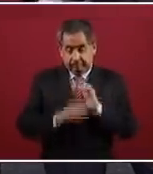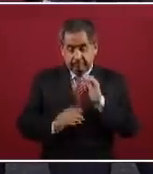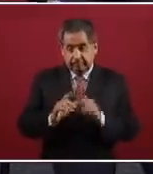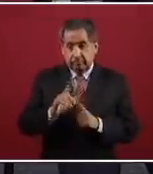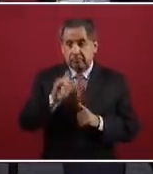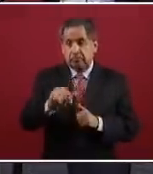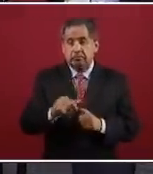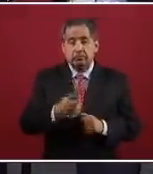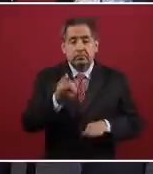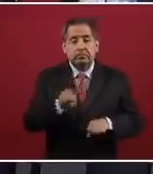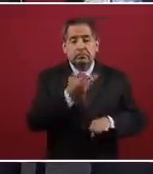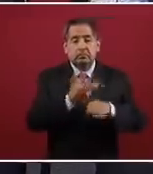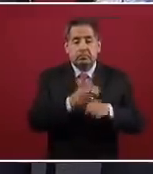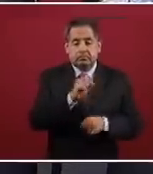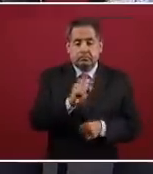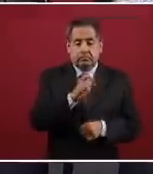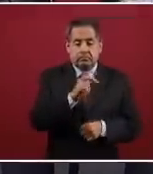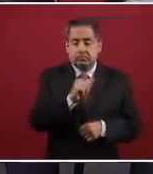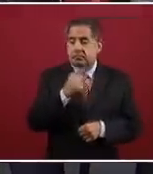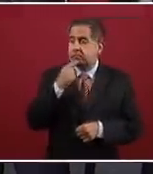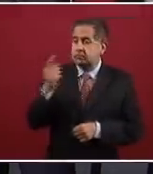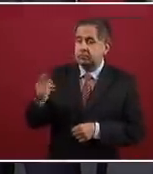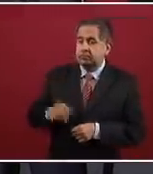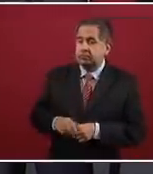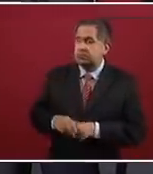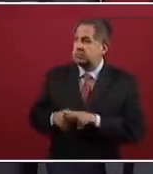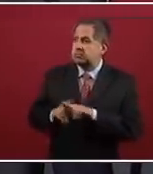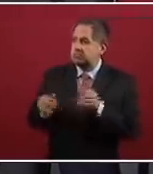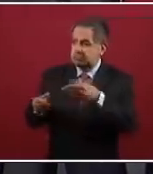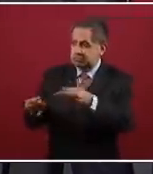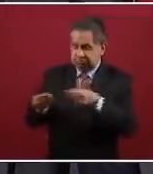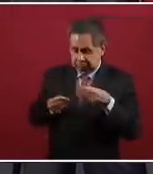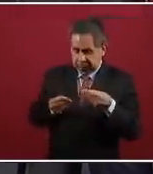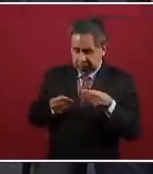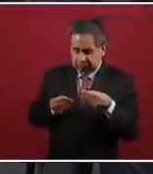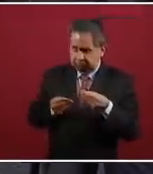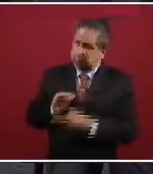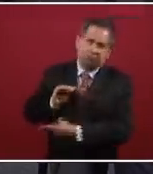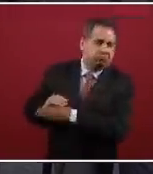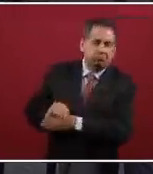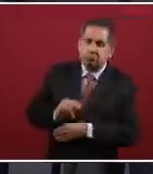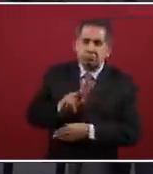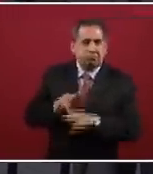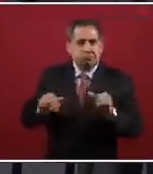lo que dijo el secretario de la Defensa de entonces fue, ni por escrito.